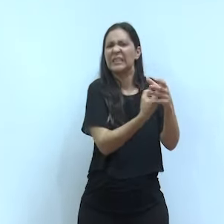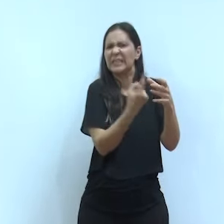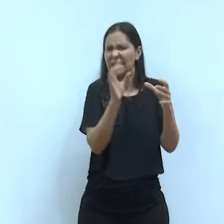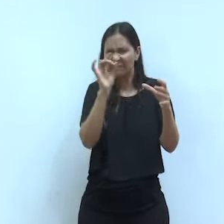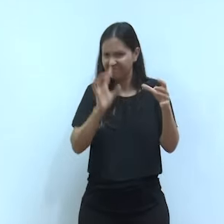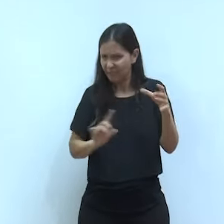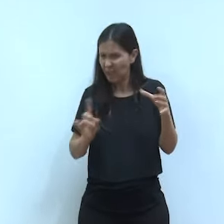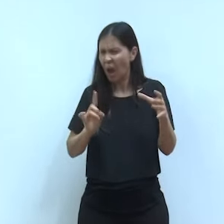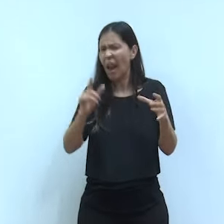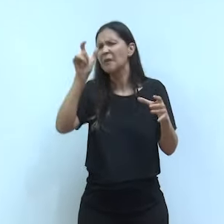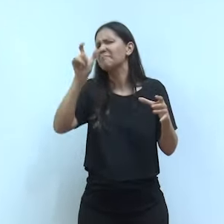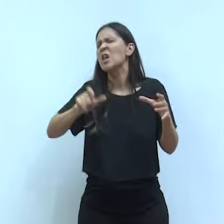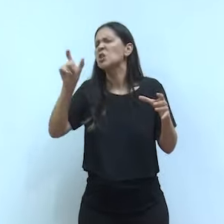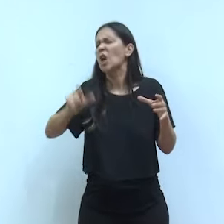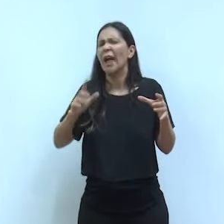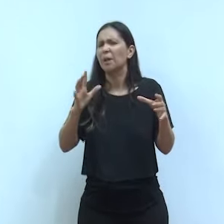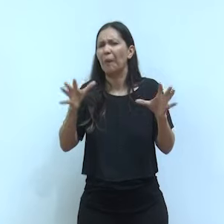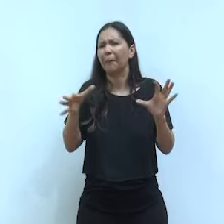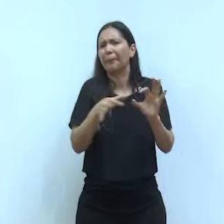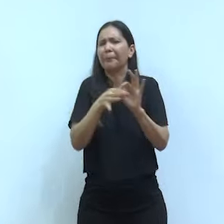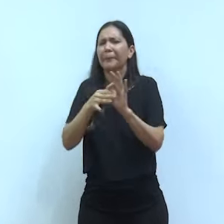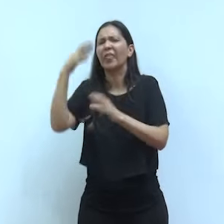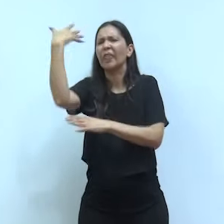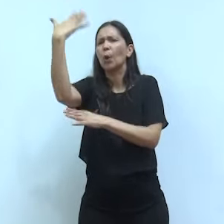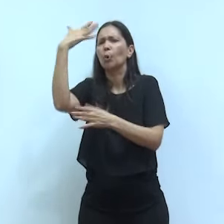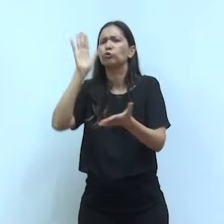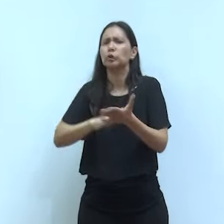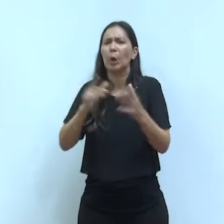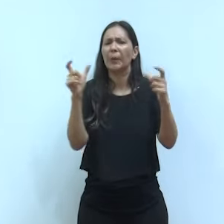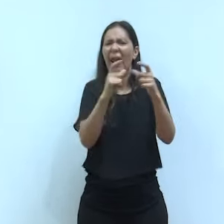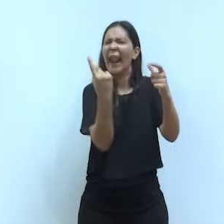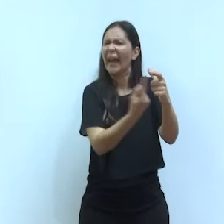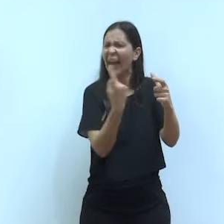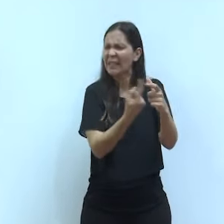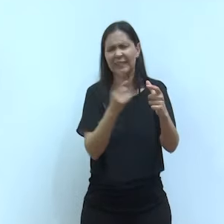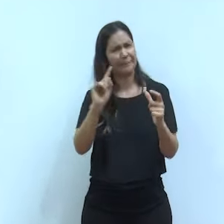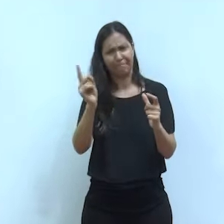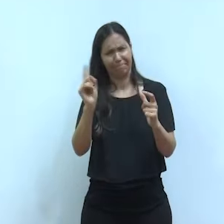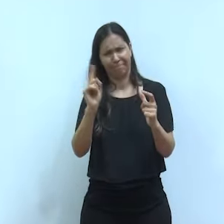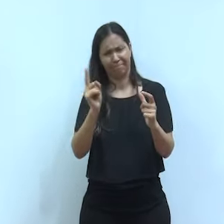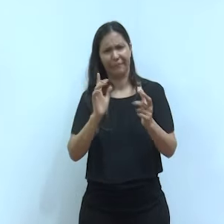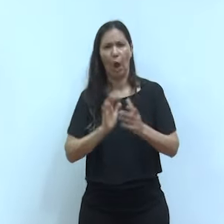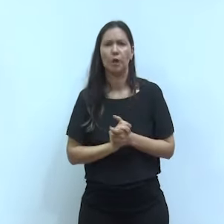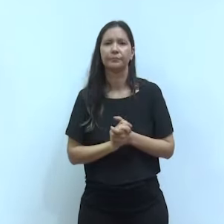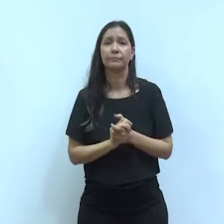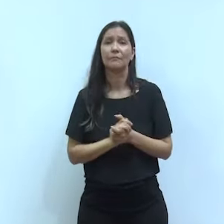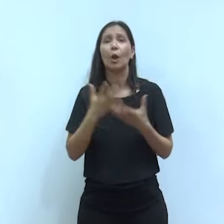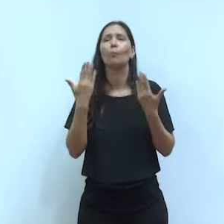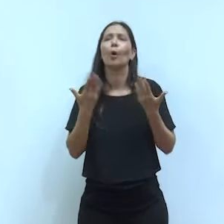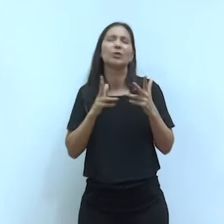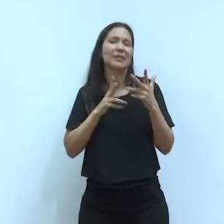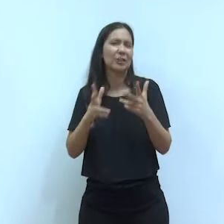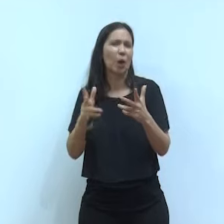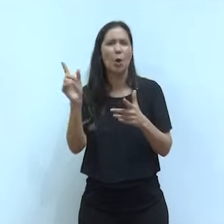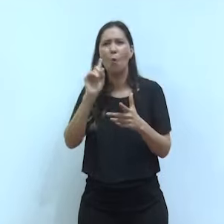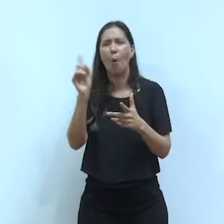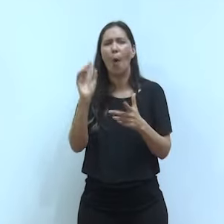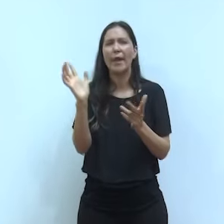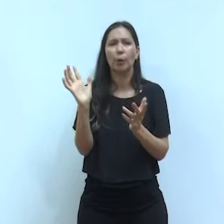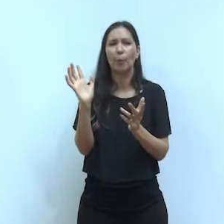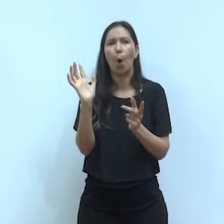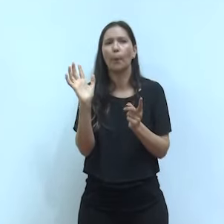casta eh por esta cosa que yo digo que no hay tanta politicidad ni antipolitica